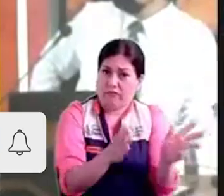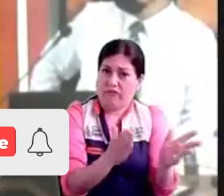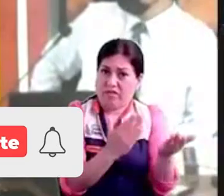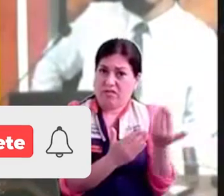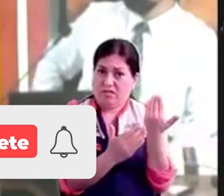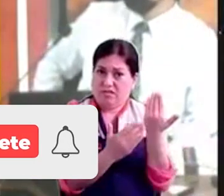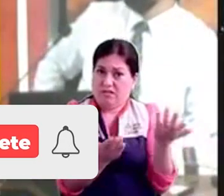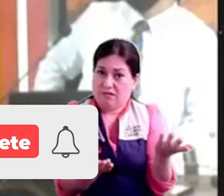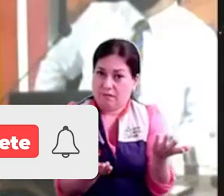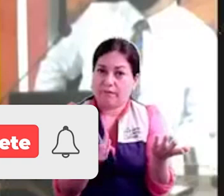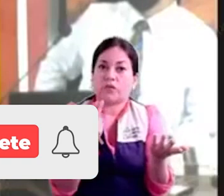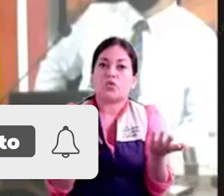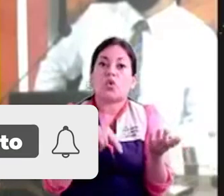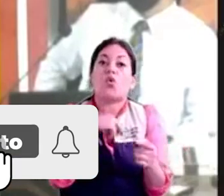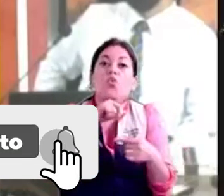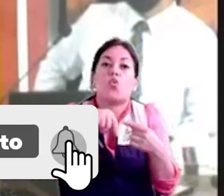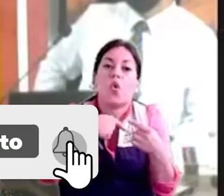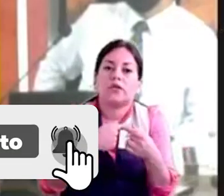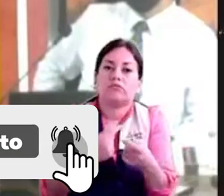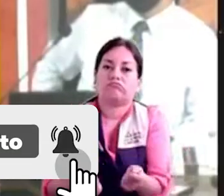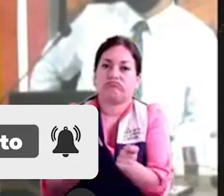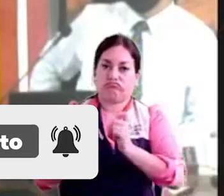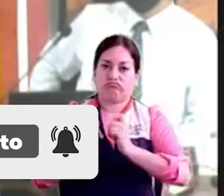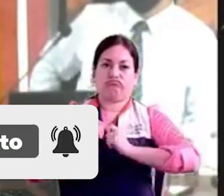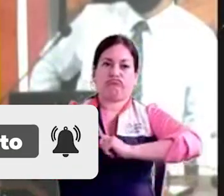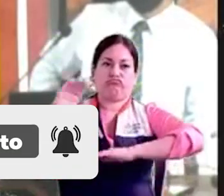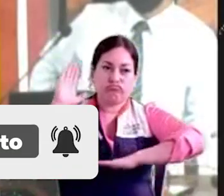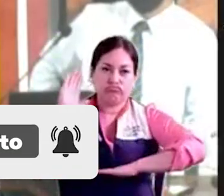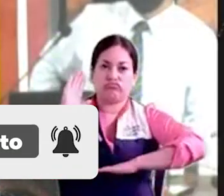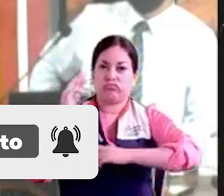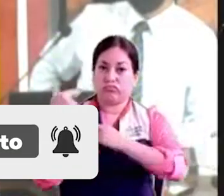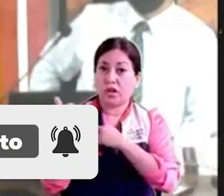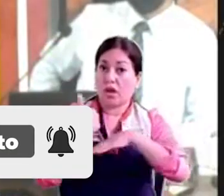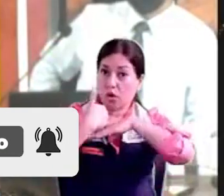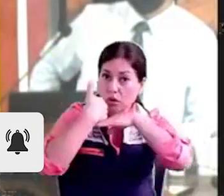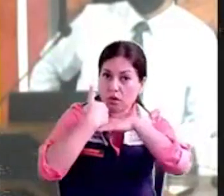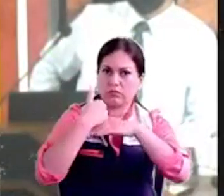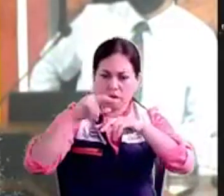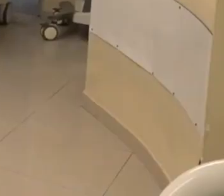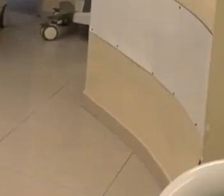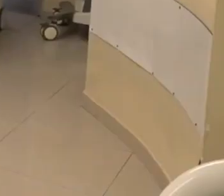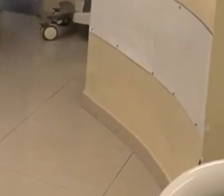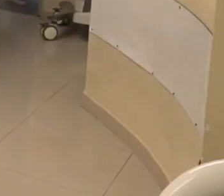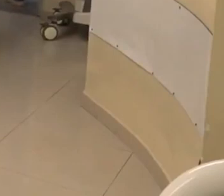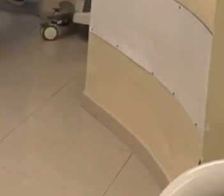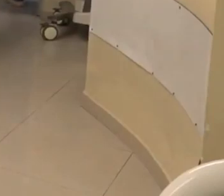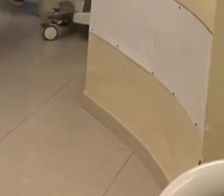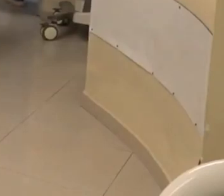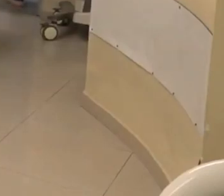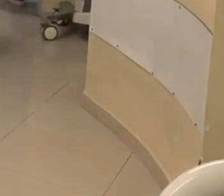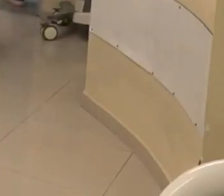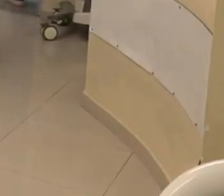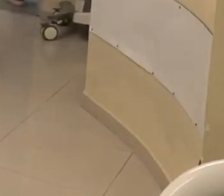hospitales. Ante esta realidad se solicitó a la Municipalidad de Santo Domingo se direccione los recursos necesarios para paliar